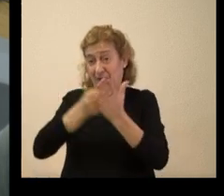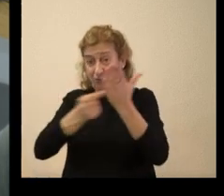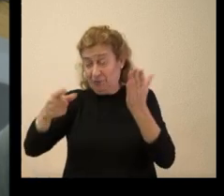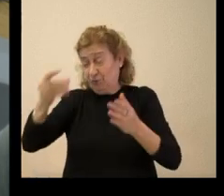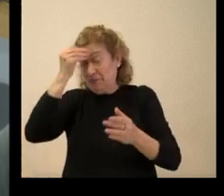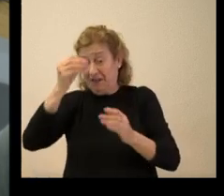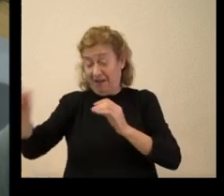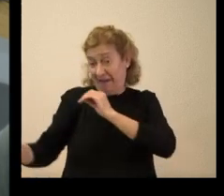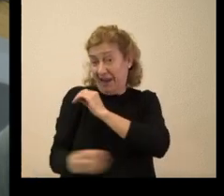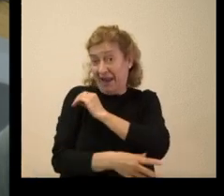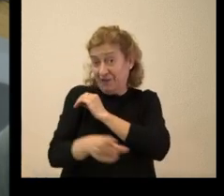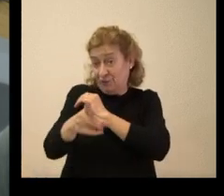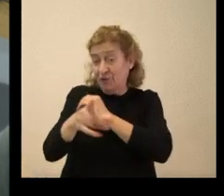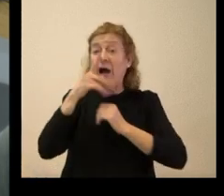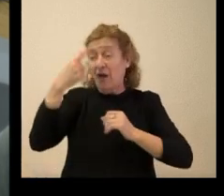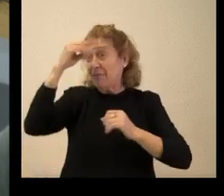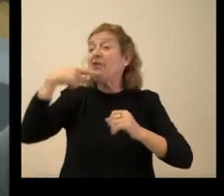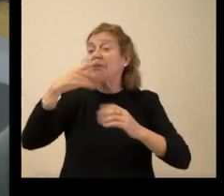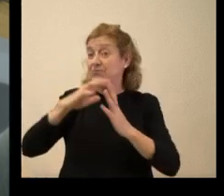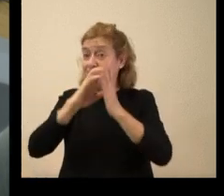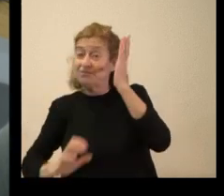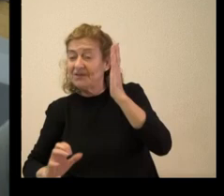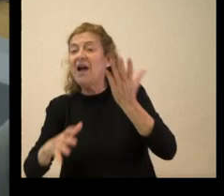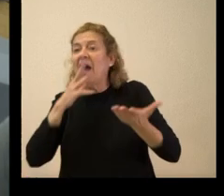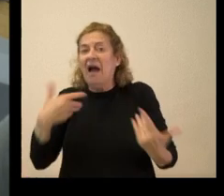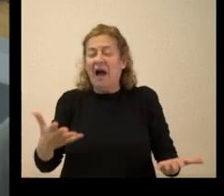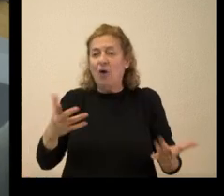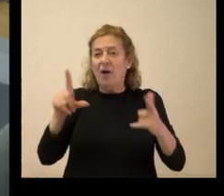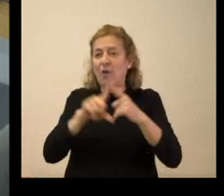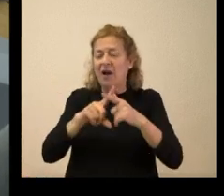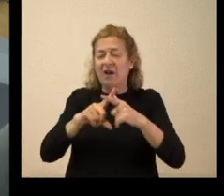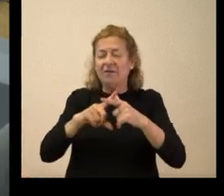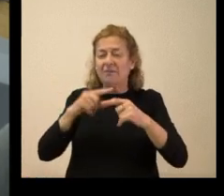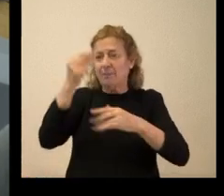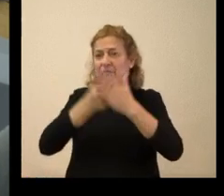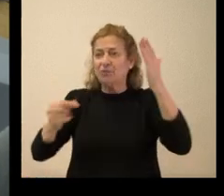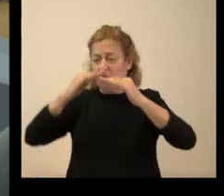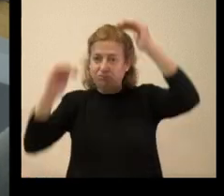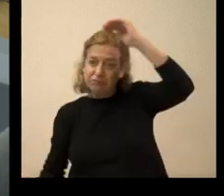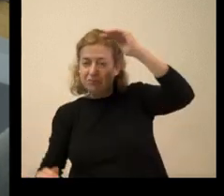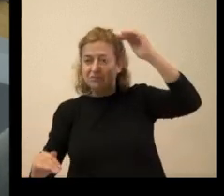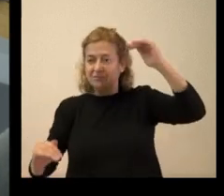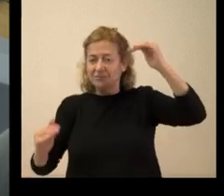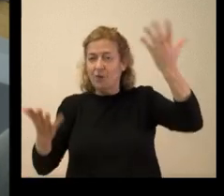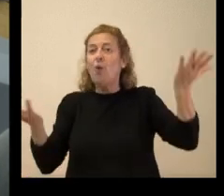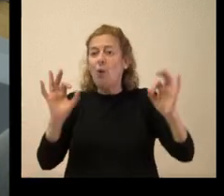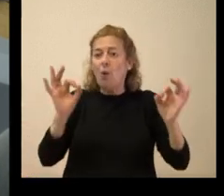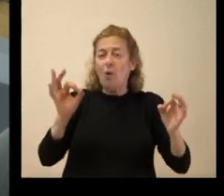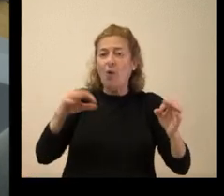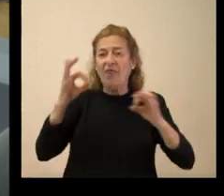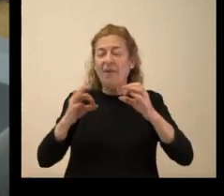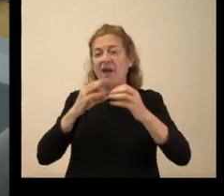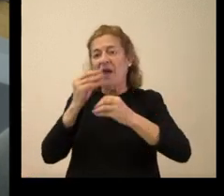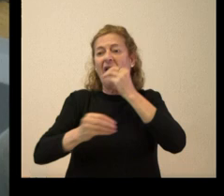ingresos en los presupuestos del 2023 En qué medida descompensa eso el presupuesto se tiene que